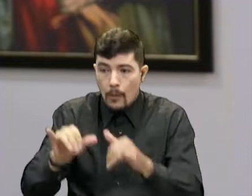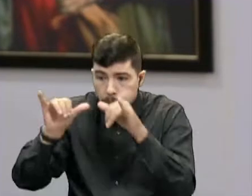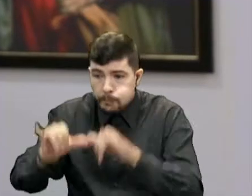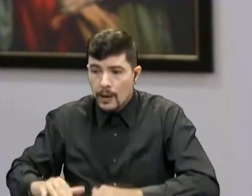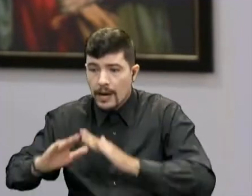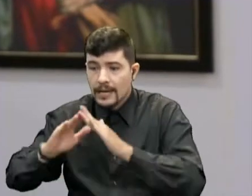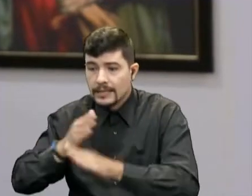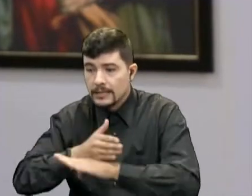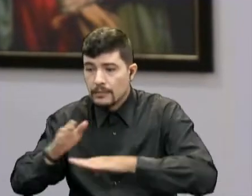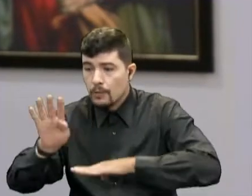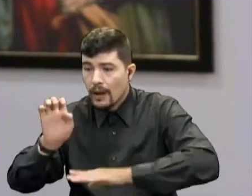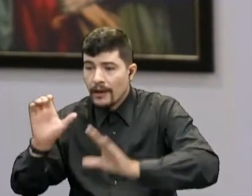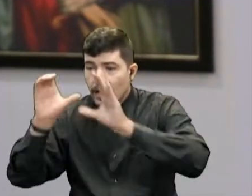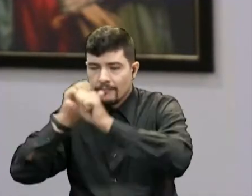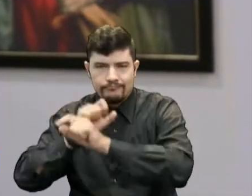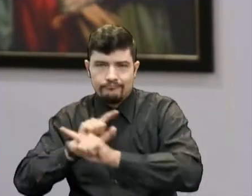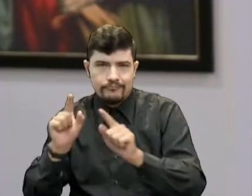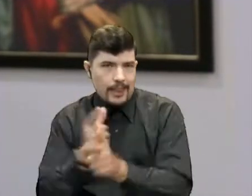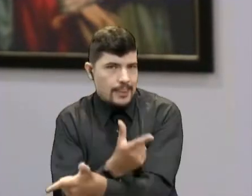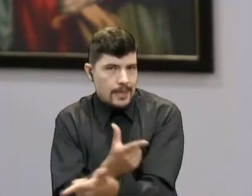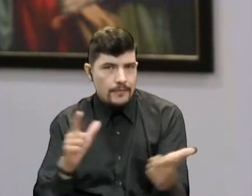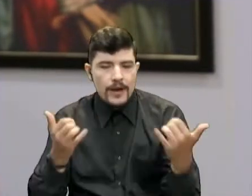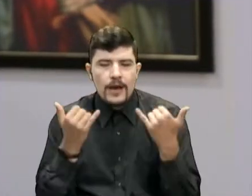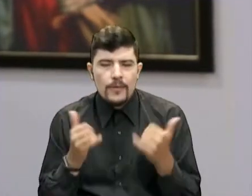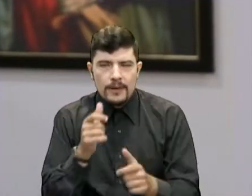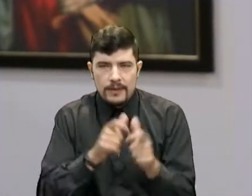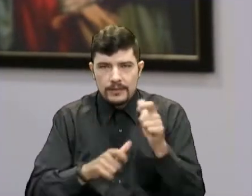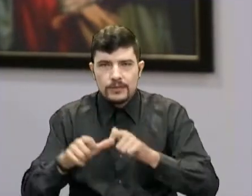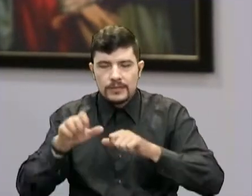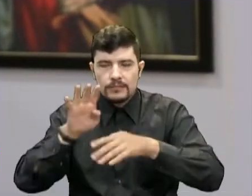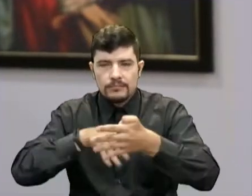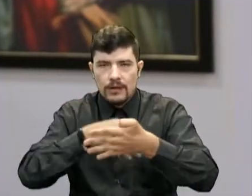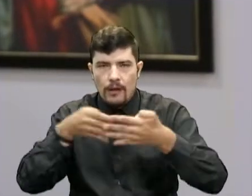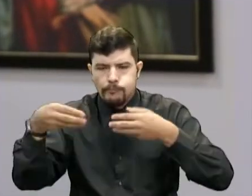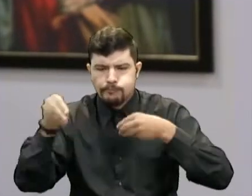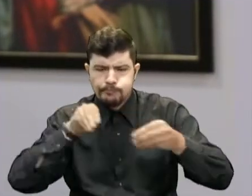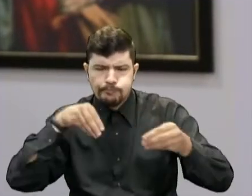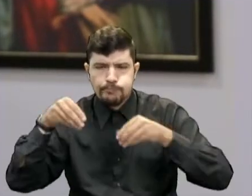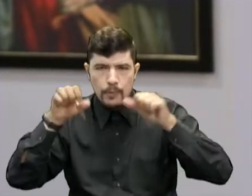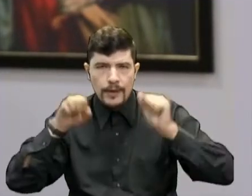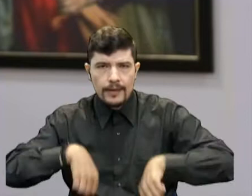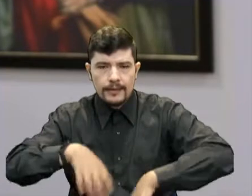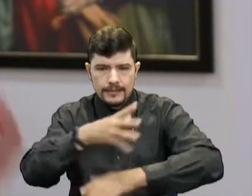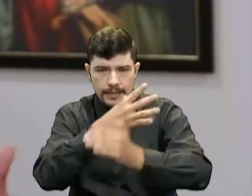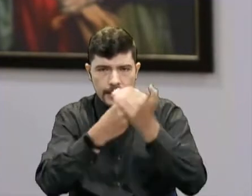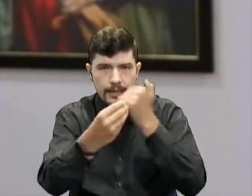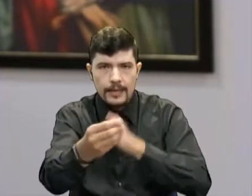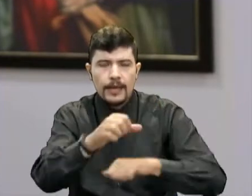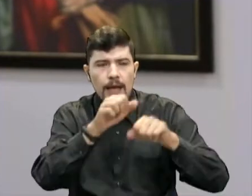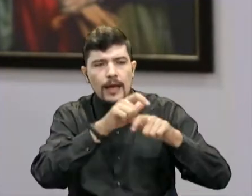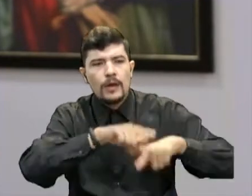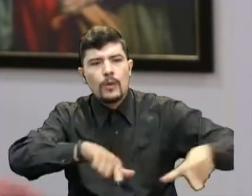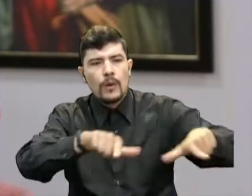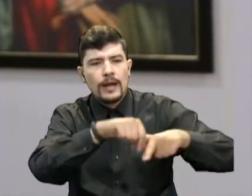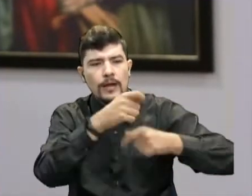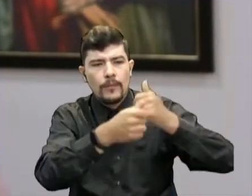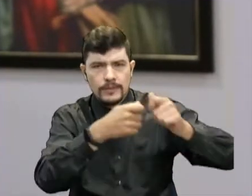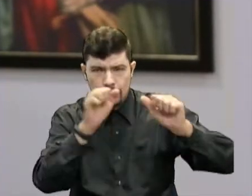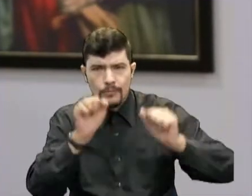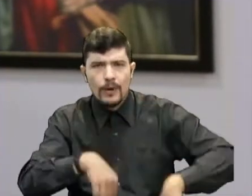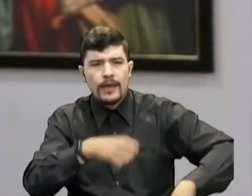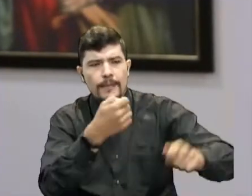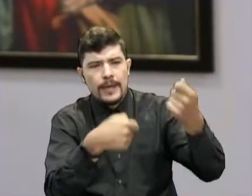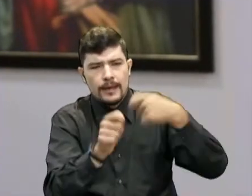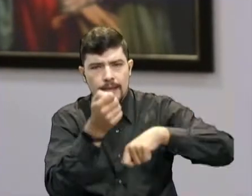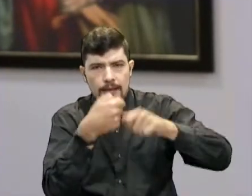estos horarios, nuestros establecimientos de comercio van a contar con horarios más flexibles, van a contar con la posibilidad de vender sus alimentos, siempre desde luego